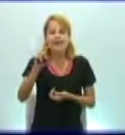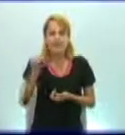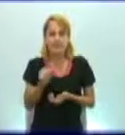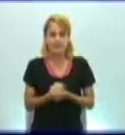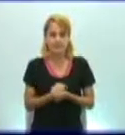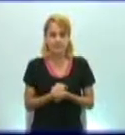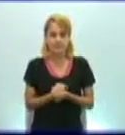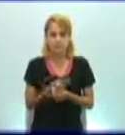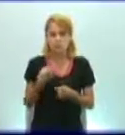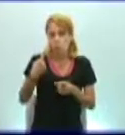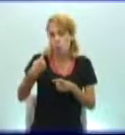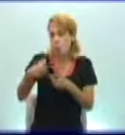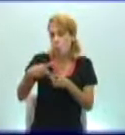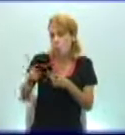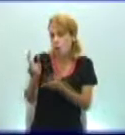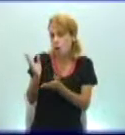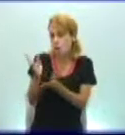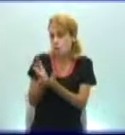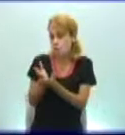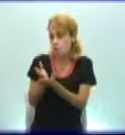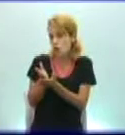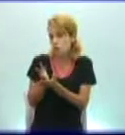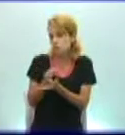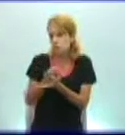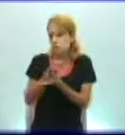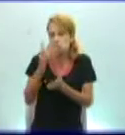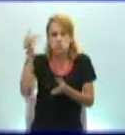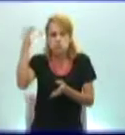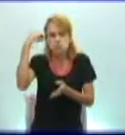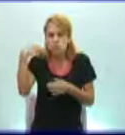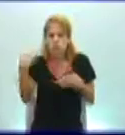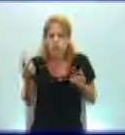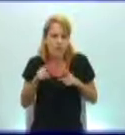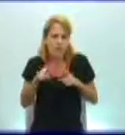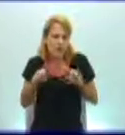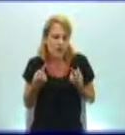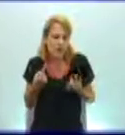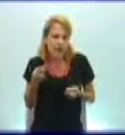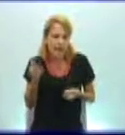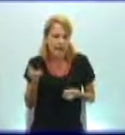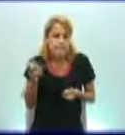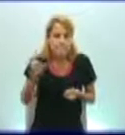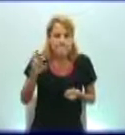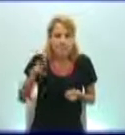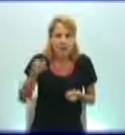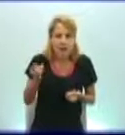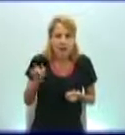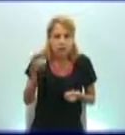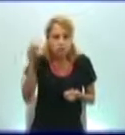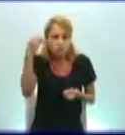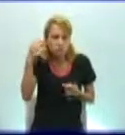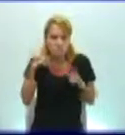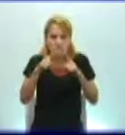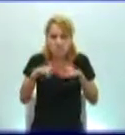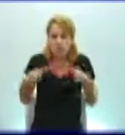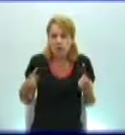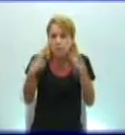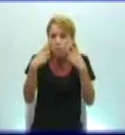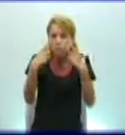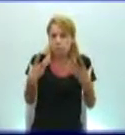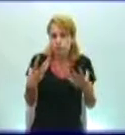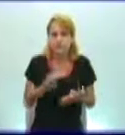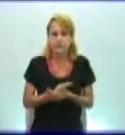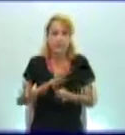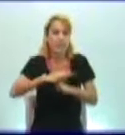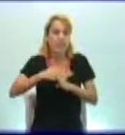le comenta que no entiende por qué los pelos absorbentes son importantes en la planta. Después de